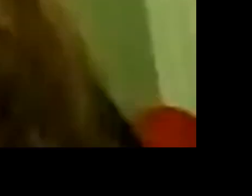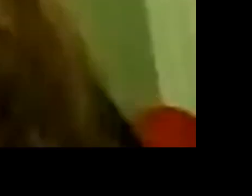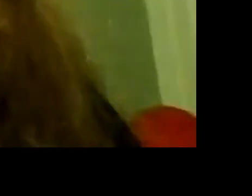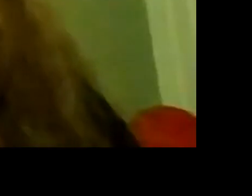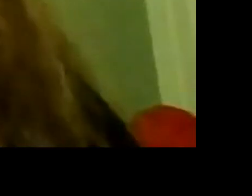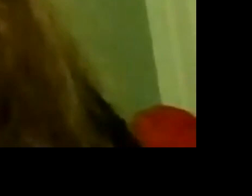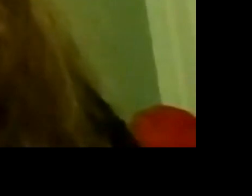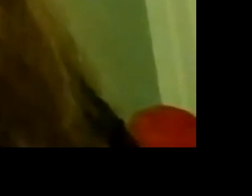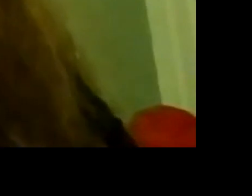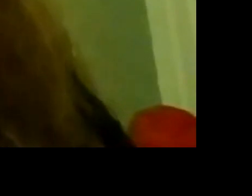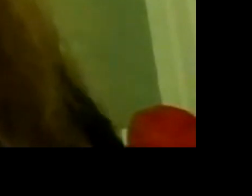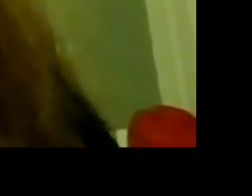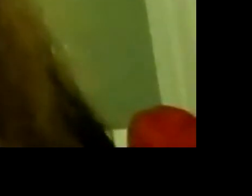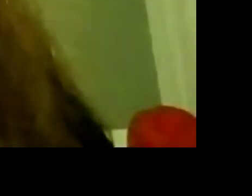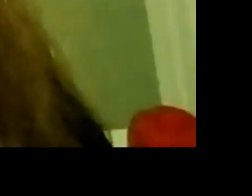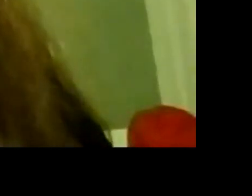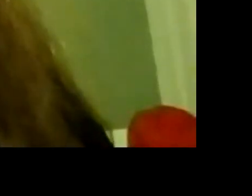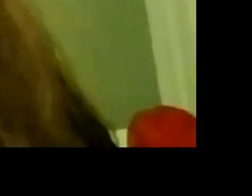me han llegado por privado ya las hice, así que